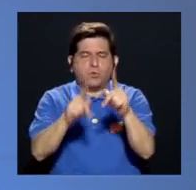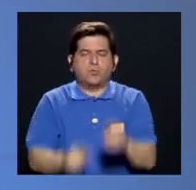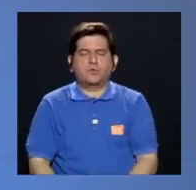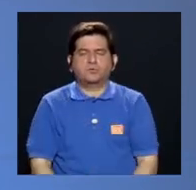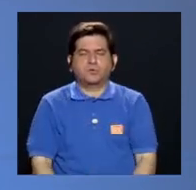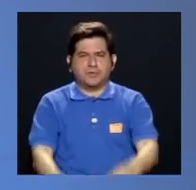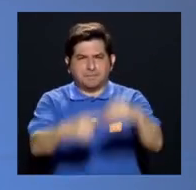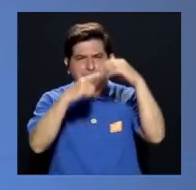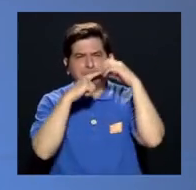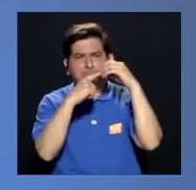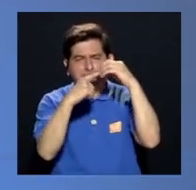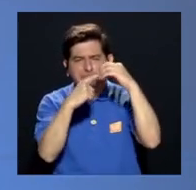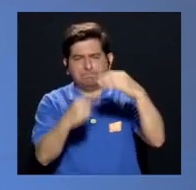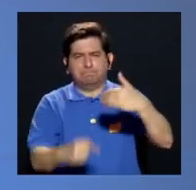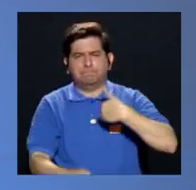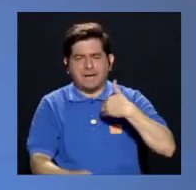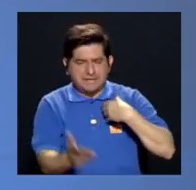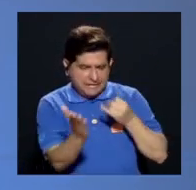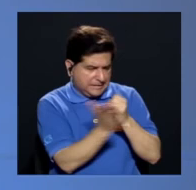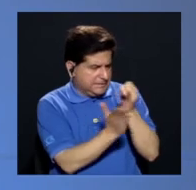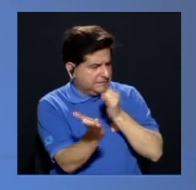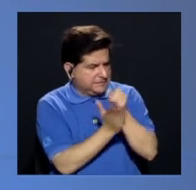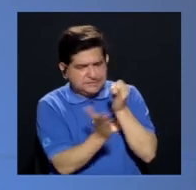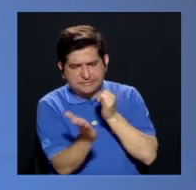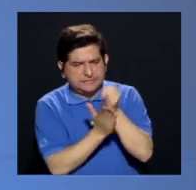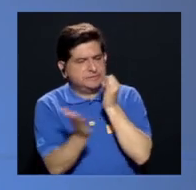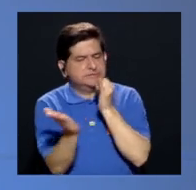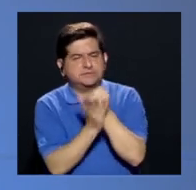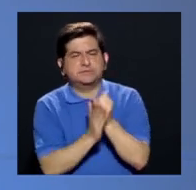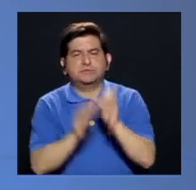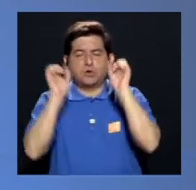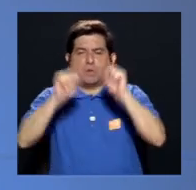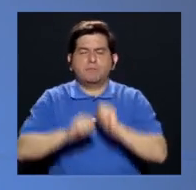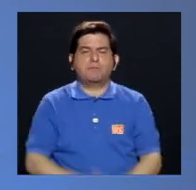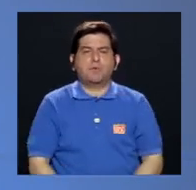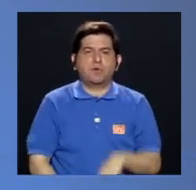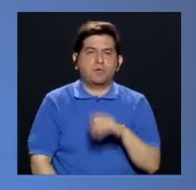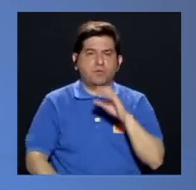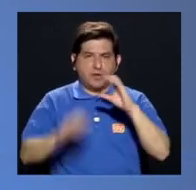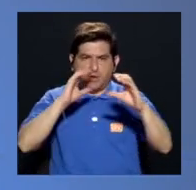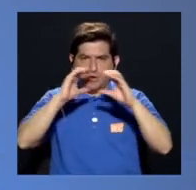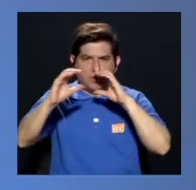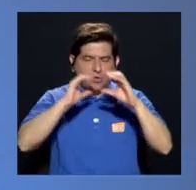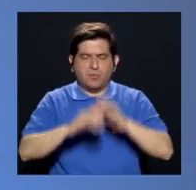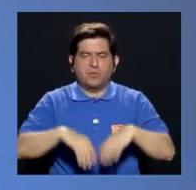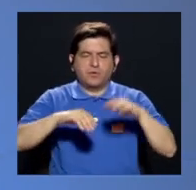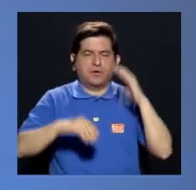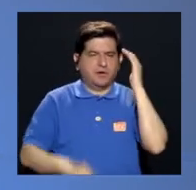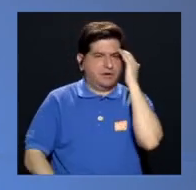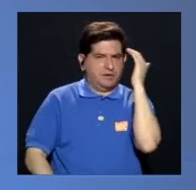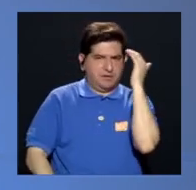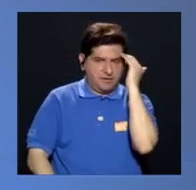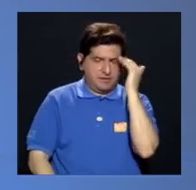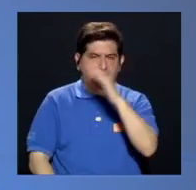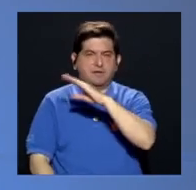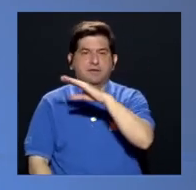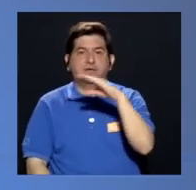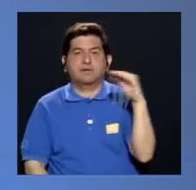que se tiene en la investigación para socializar el conocimiento